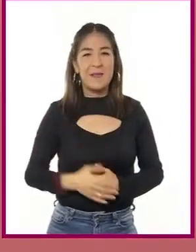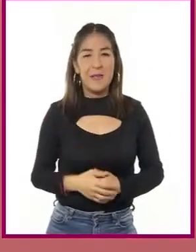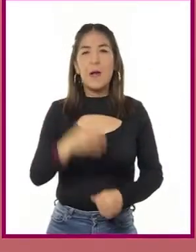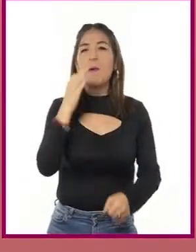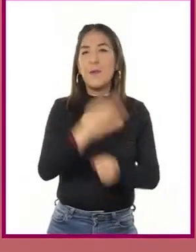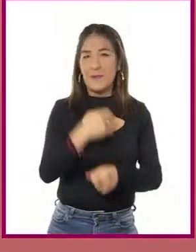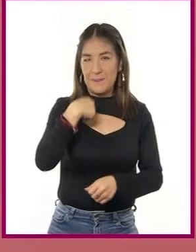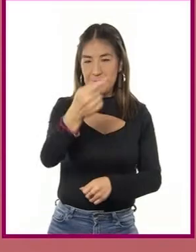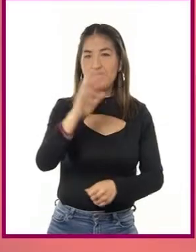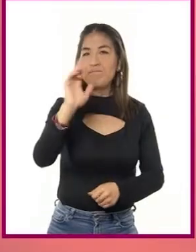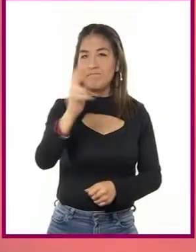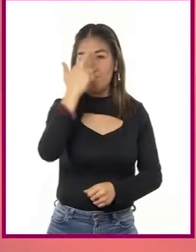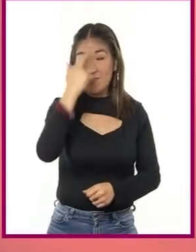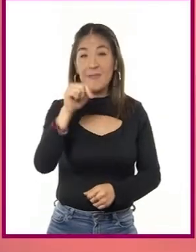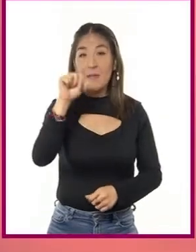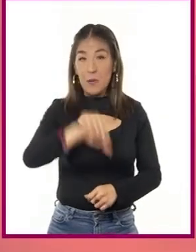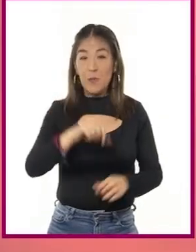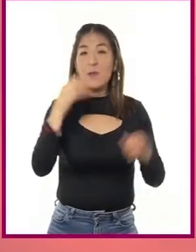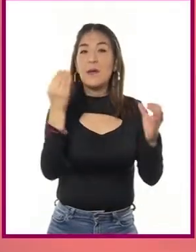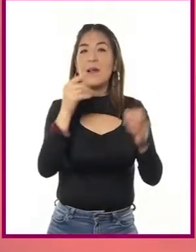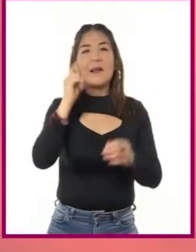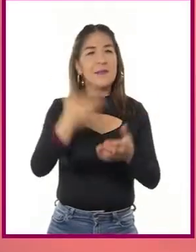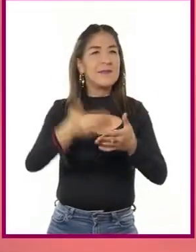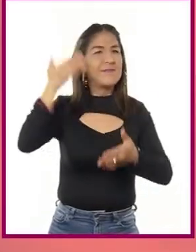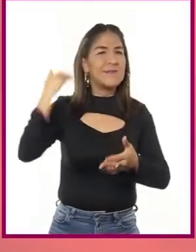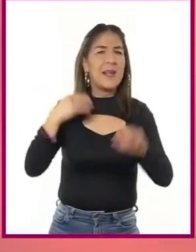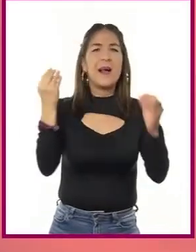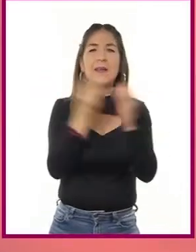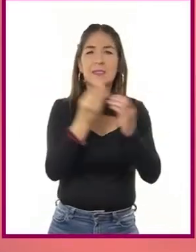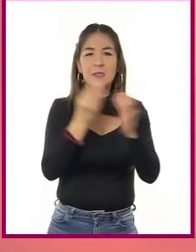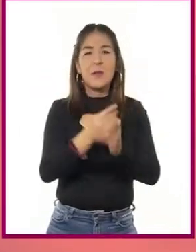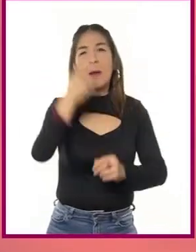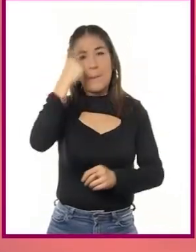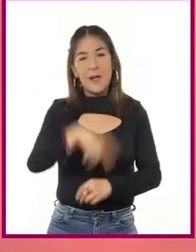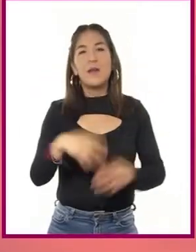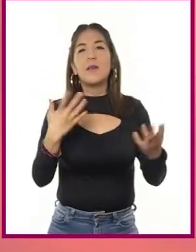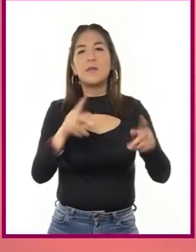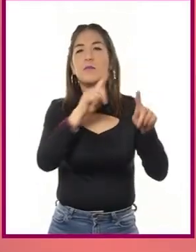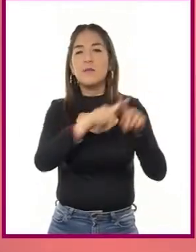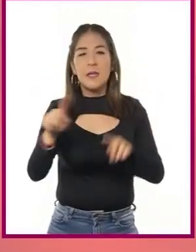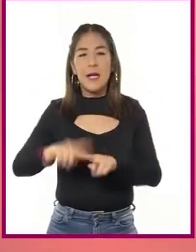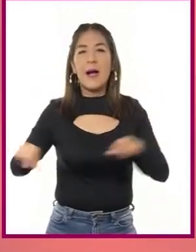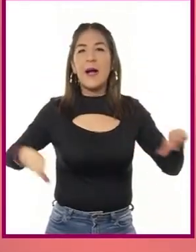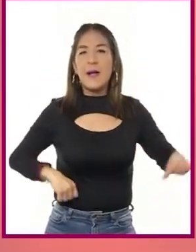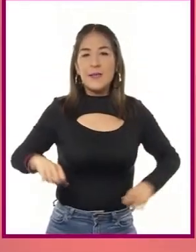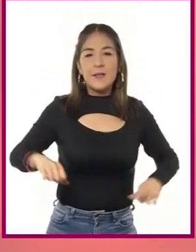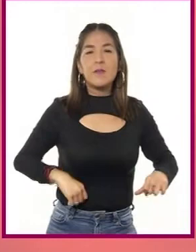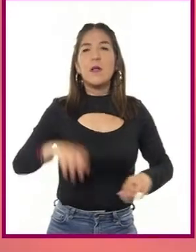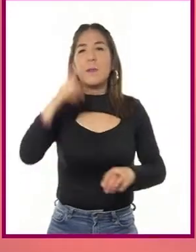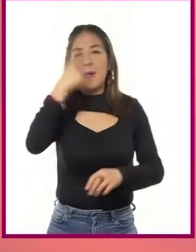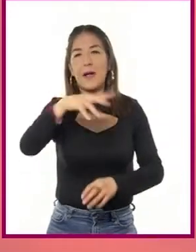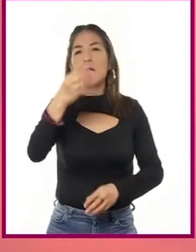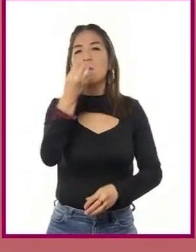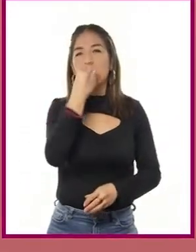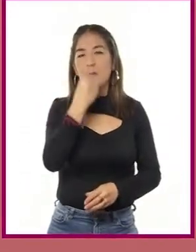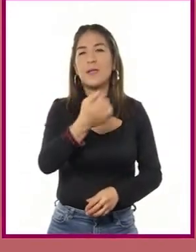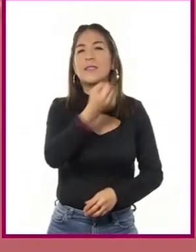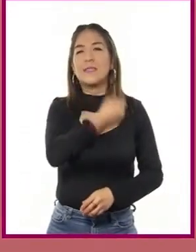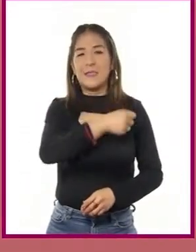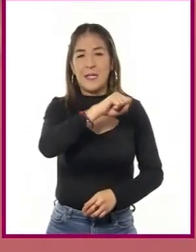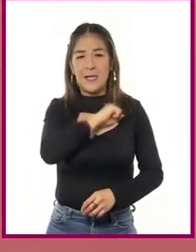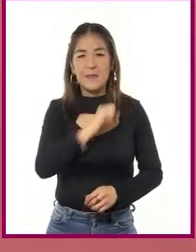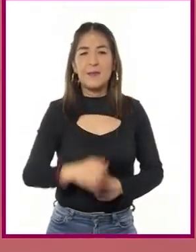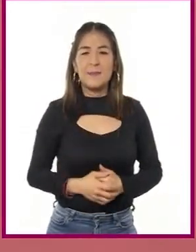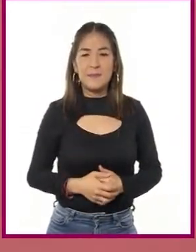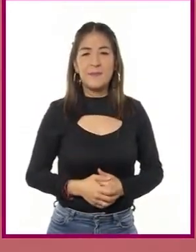Déjenme recordarles que nuestra sesión anterior se orientó a valorar los aportes nutrimentales de alimentos autóctonos. Y